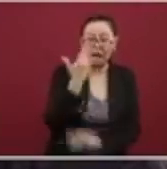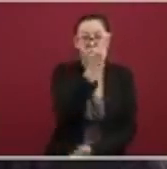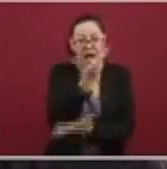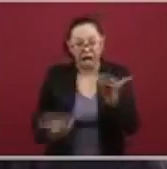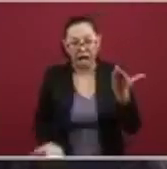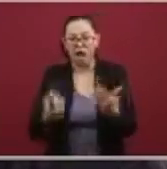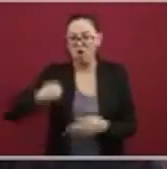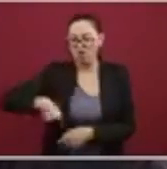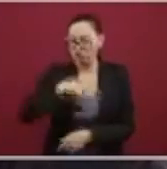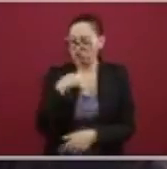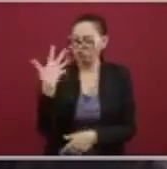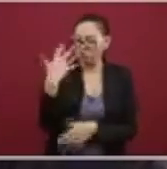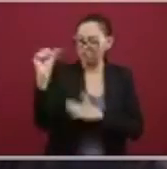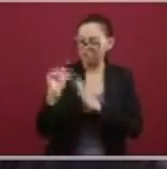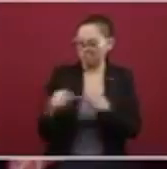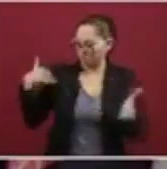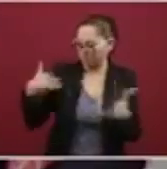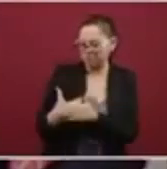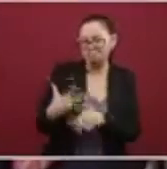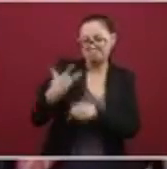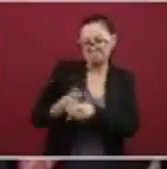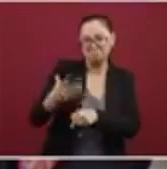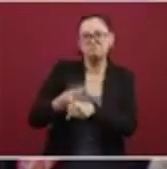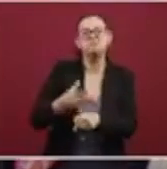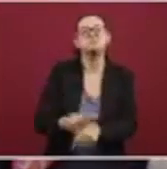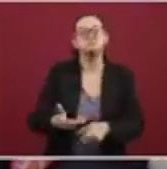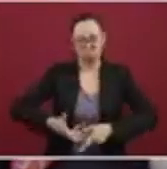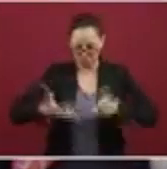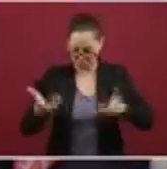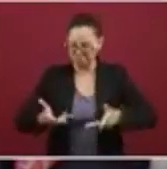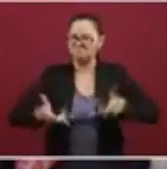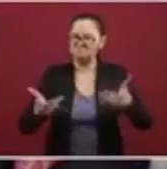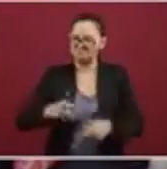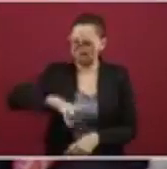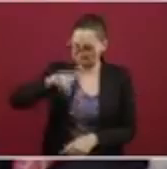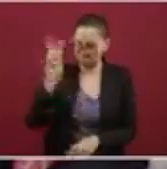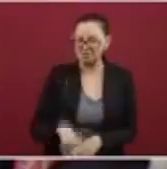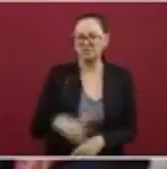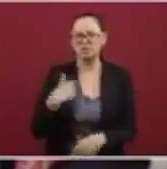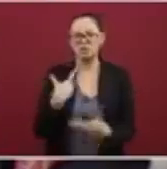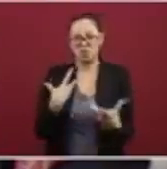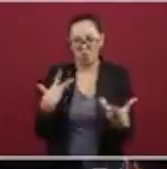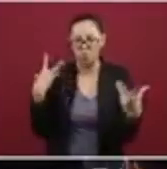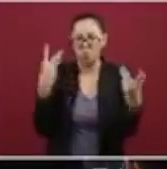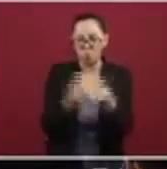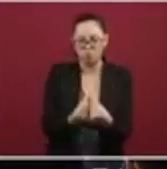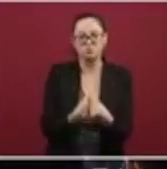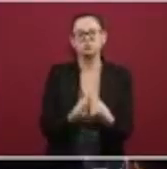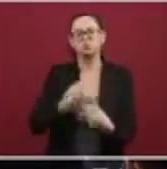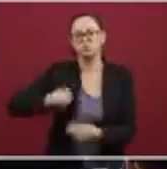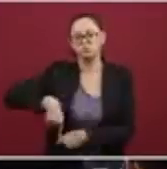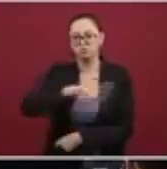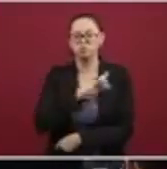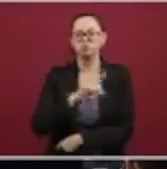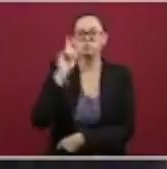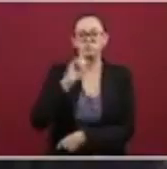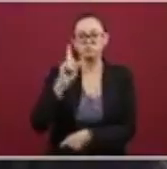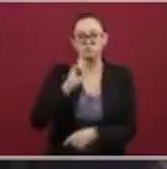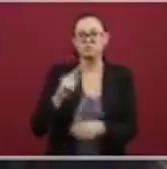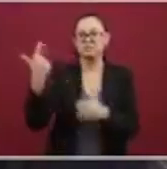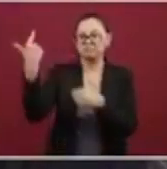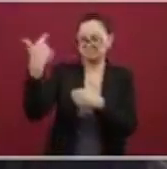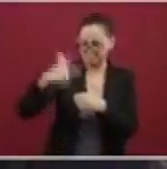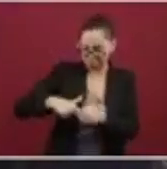a reconstruir. Fácil no es, pero de que lo hacemos, lo hacemos. Estamos con usted. Nosotras las despachadoras de